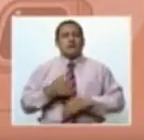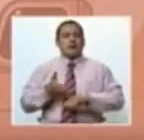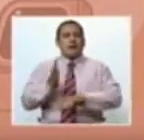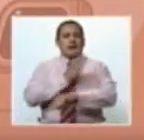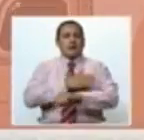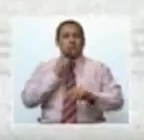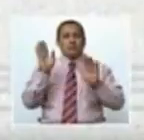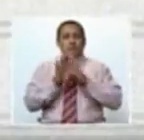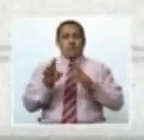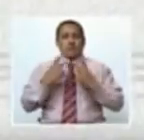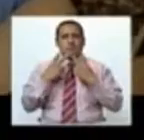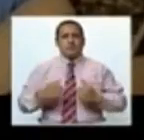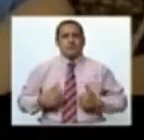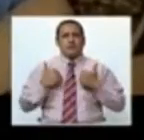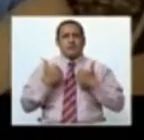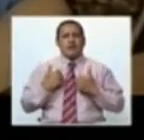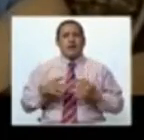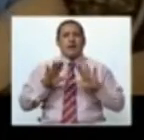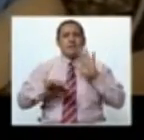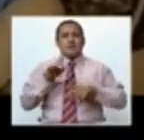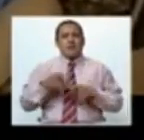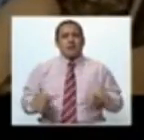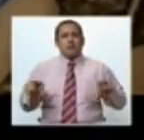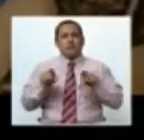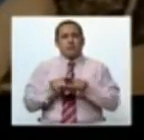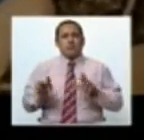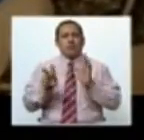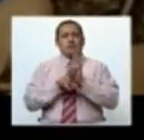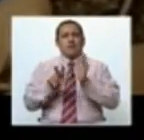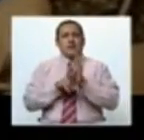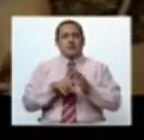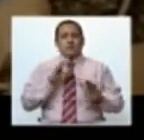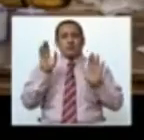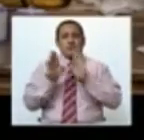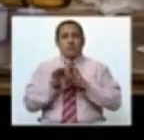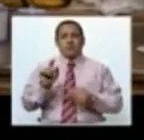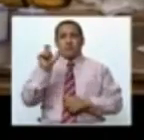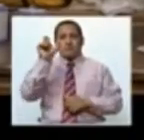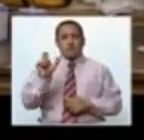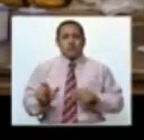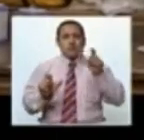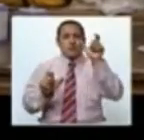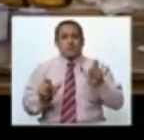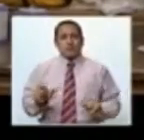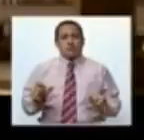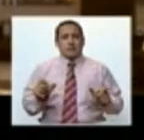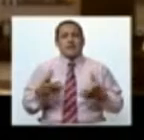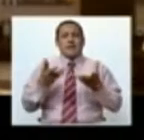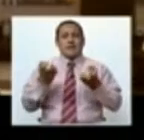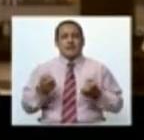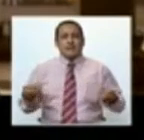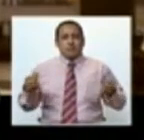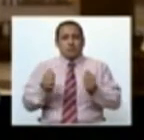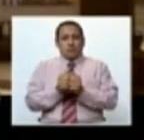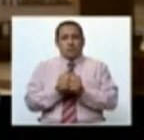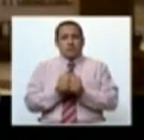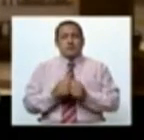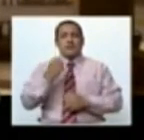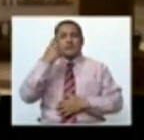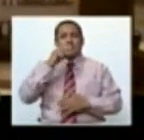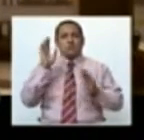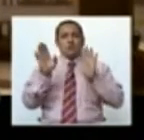En tiempos como los que corren, la unión voluntaria reconocida legalmente entre dos personas que han decidido